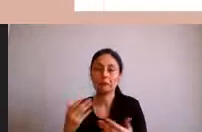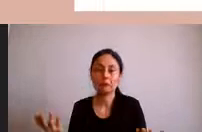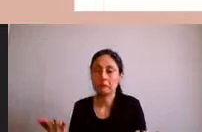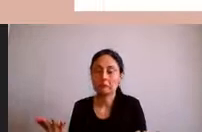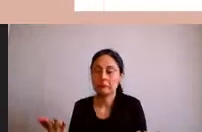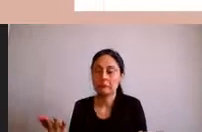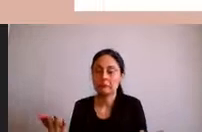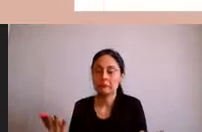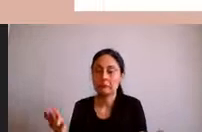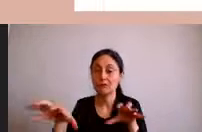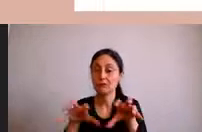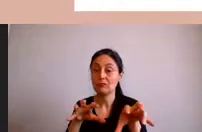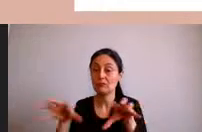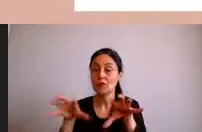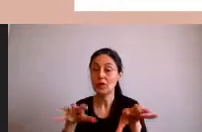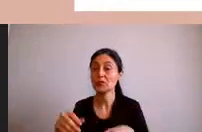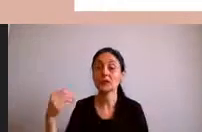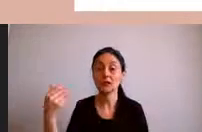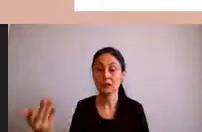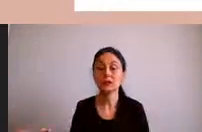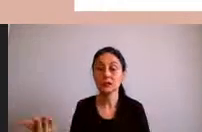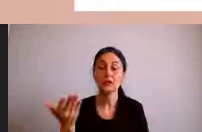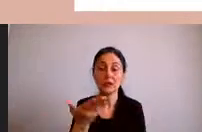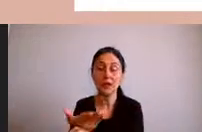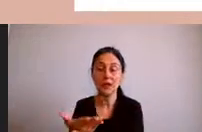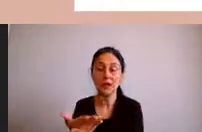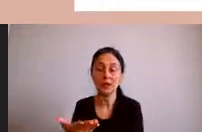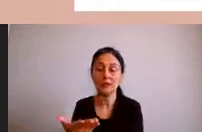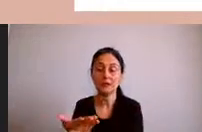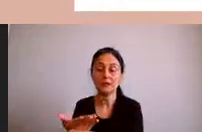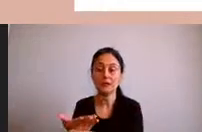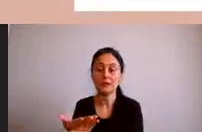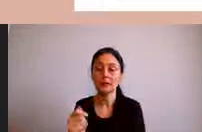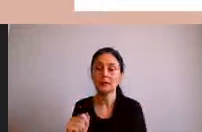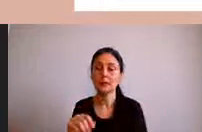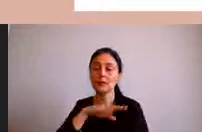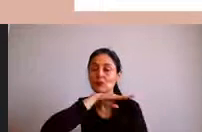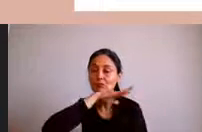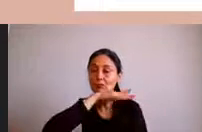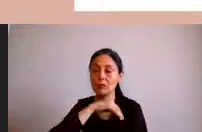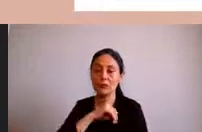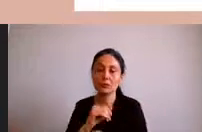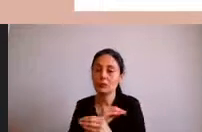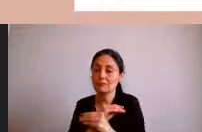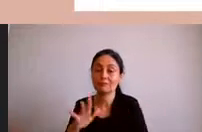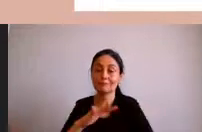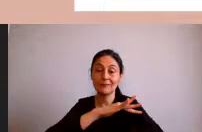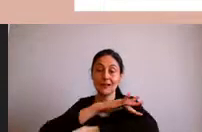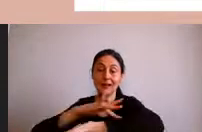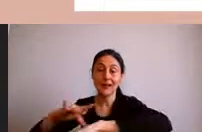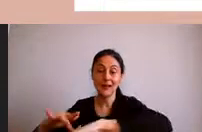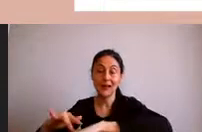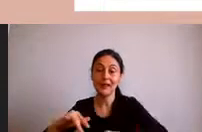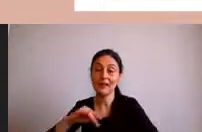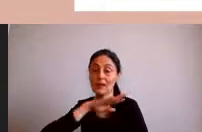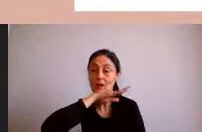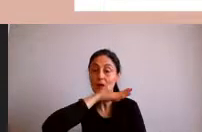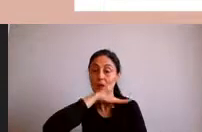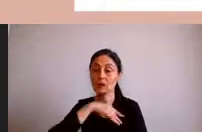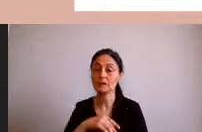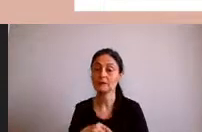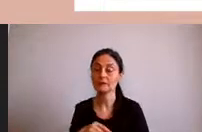Eran elementos que estaban, pero que no muchas veces se le había dado el real, si lo necesitaba. Y nos vimos entonces todos y